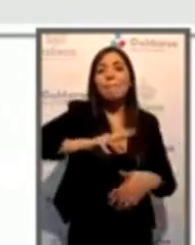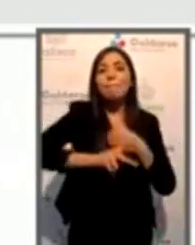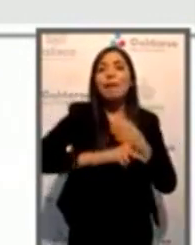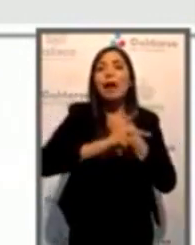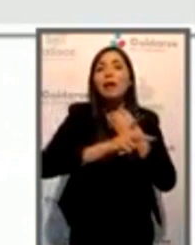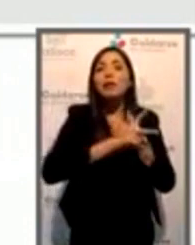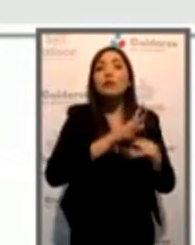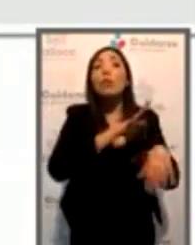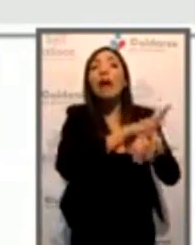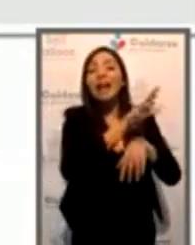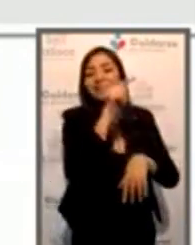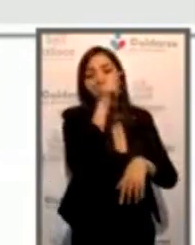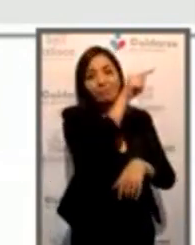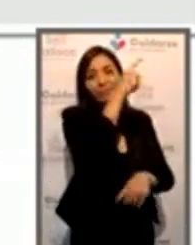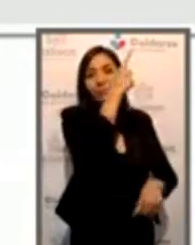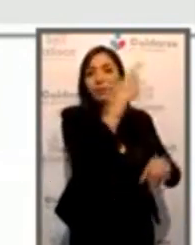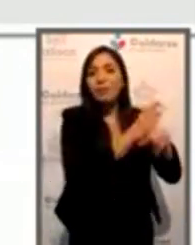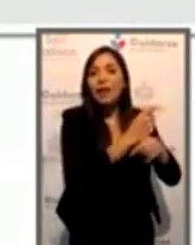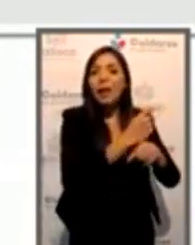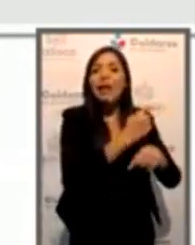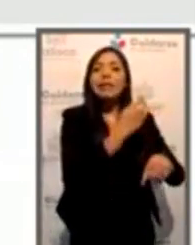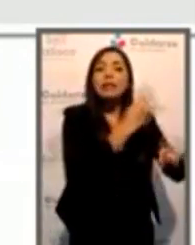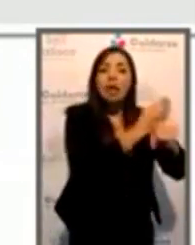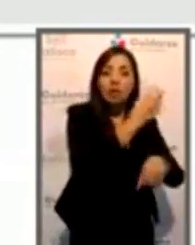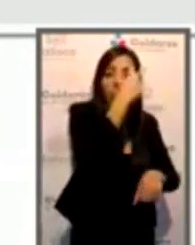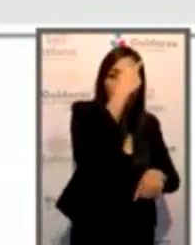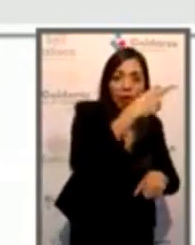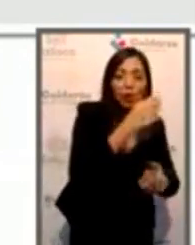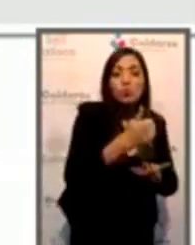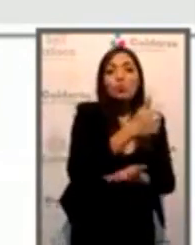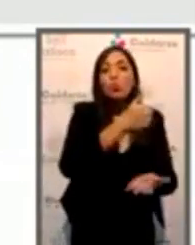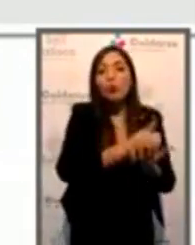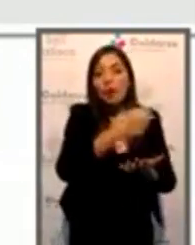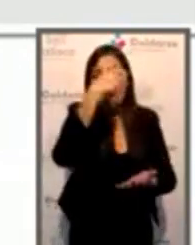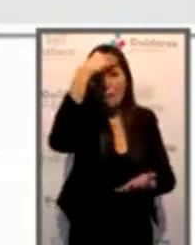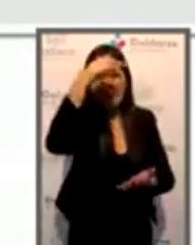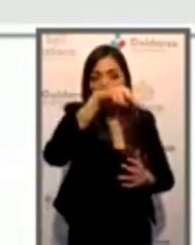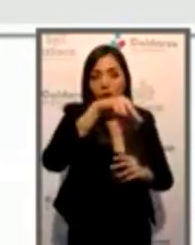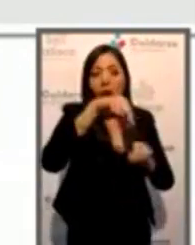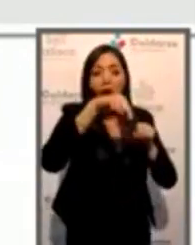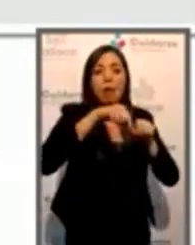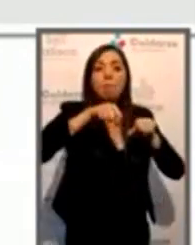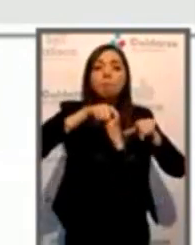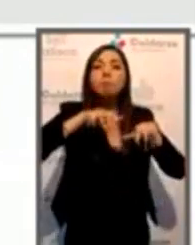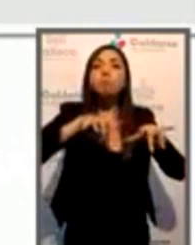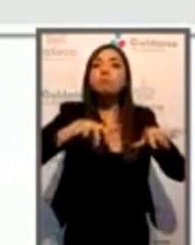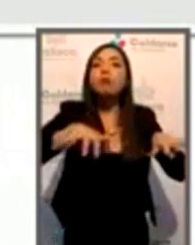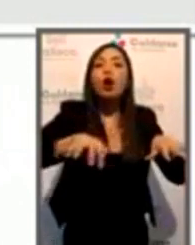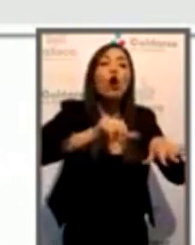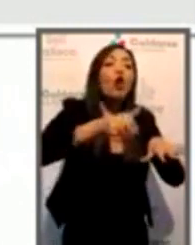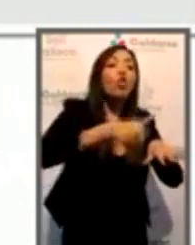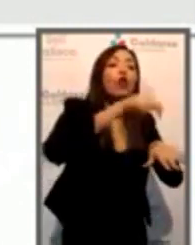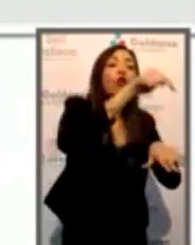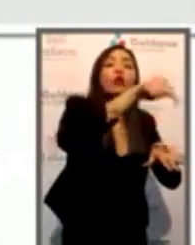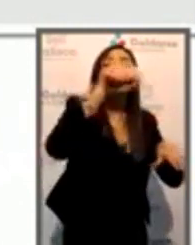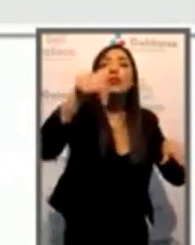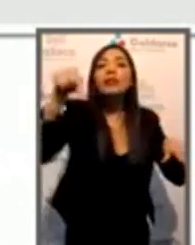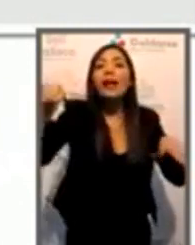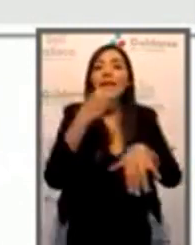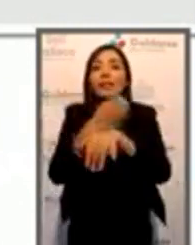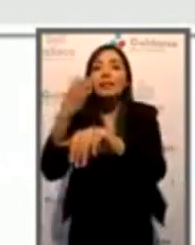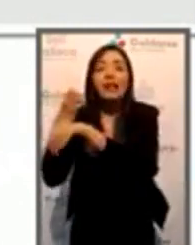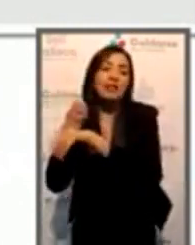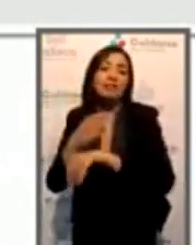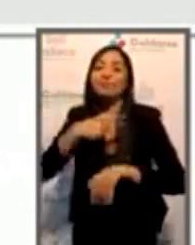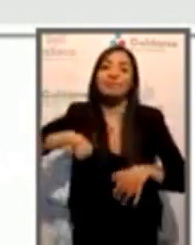Ciudad de México, del Estado de México, hacia los estados del centro occidente. Y con esto, blindar el ingreso